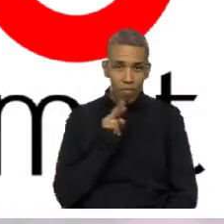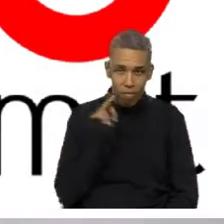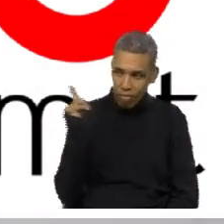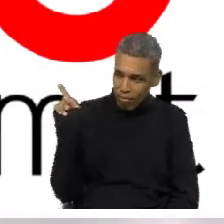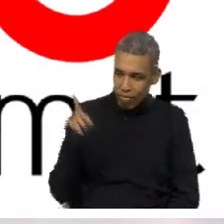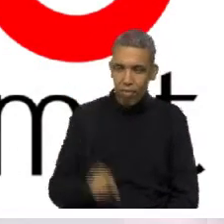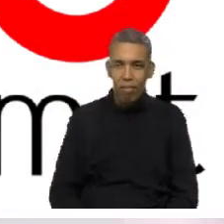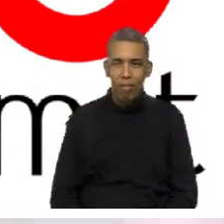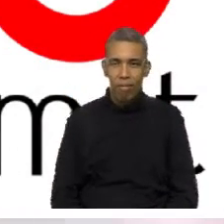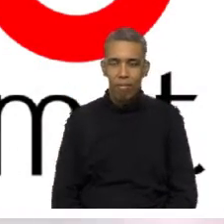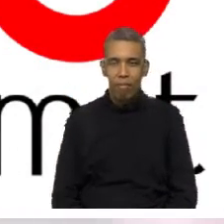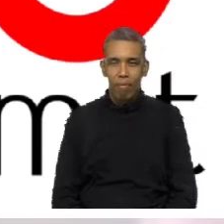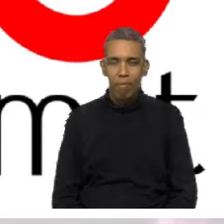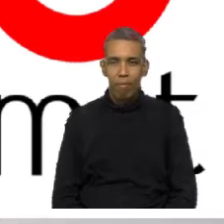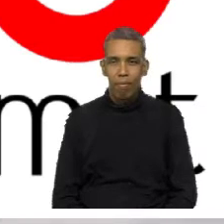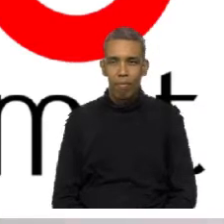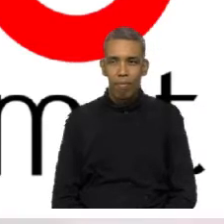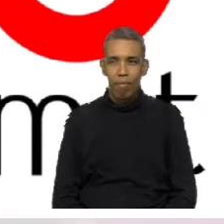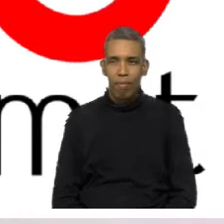mezclado.